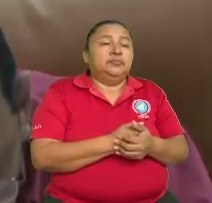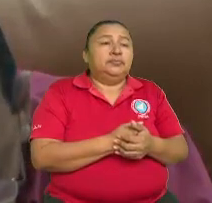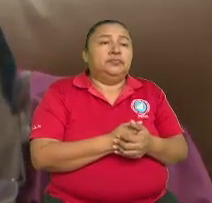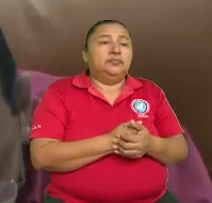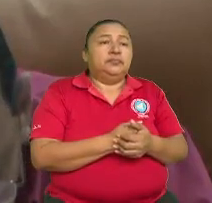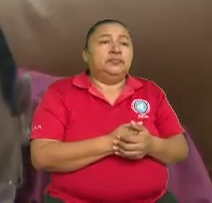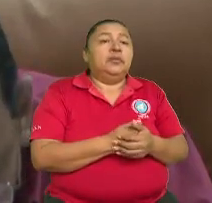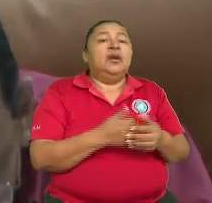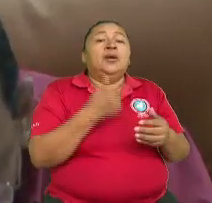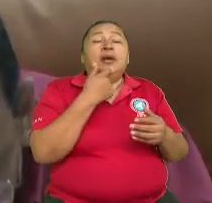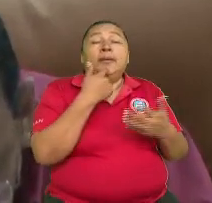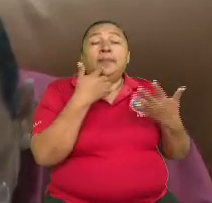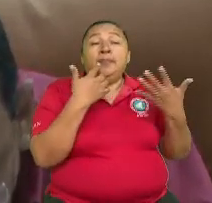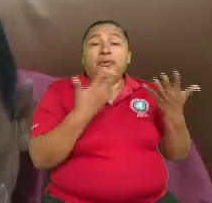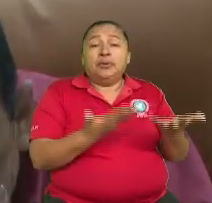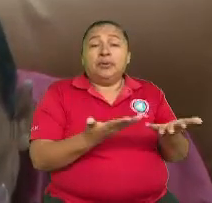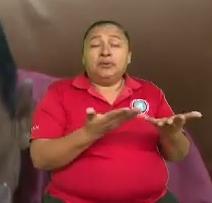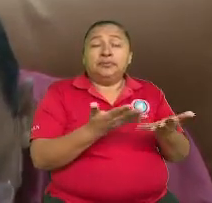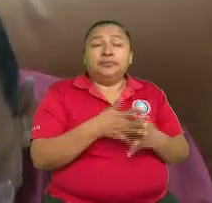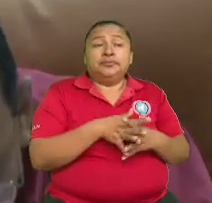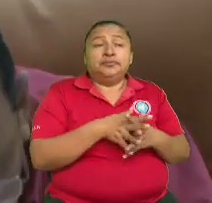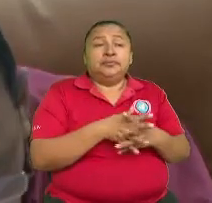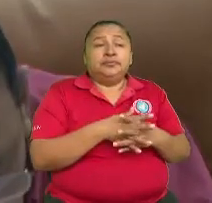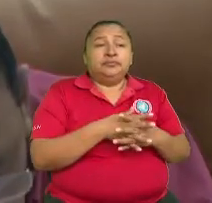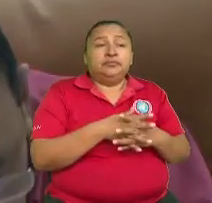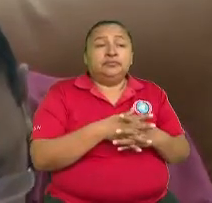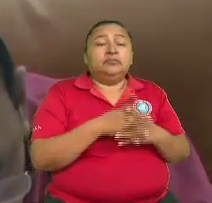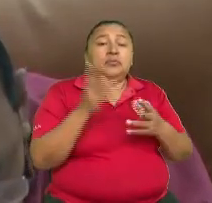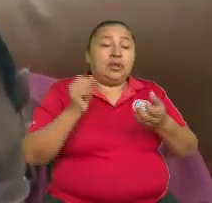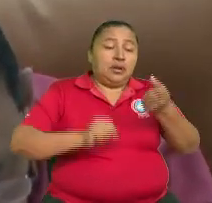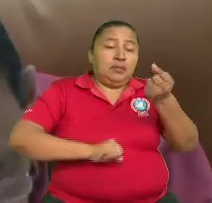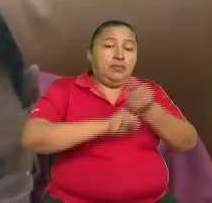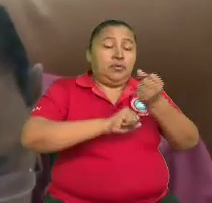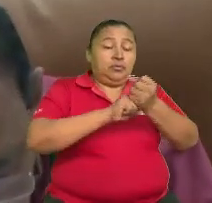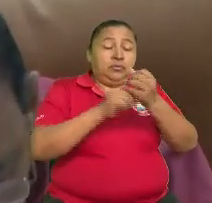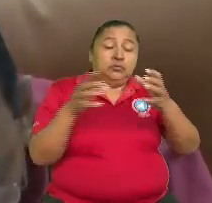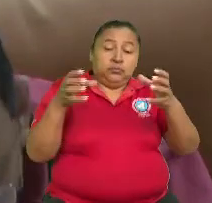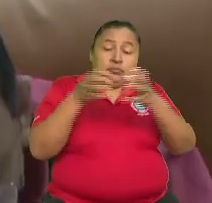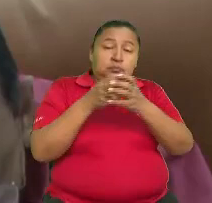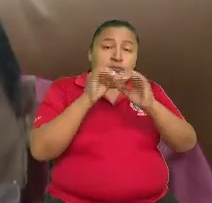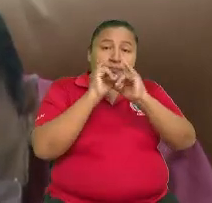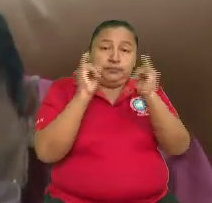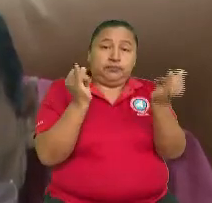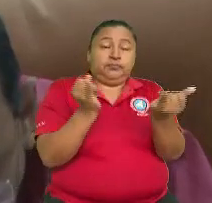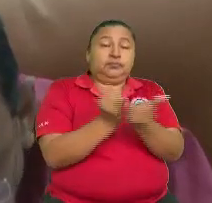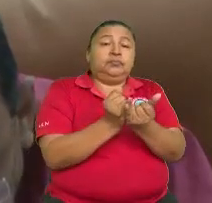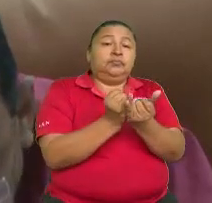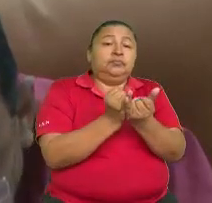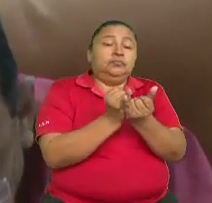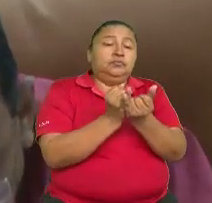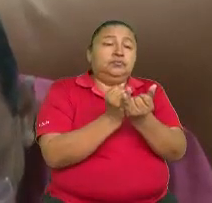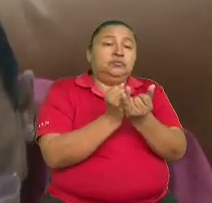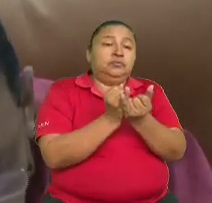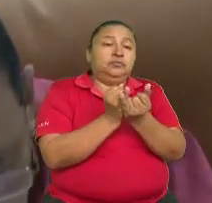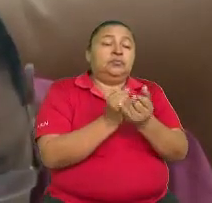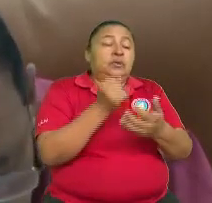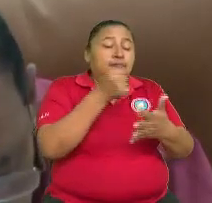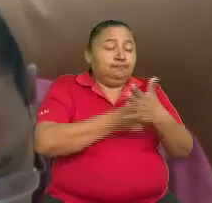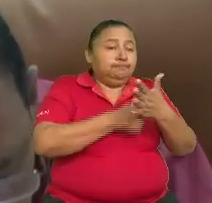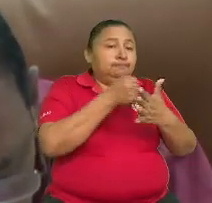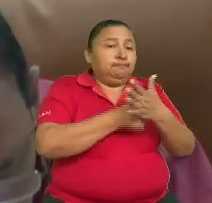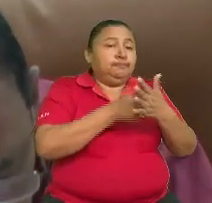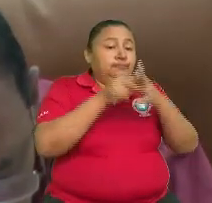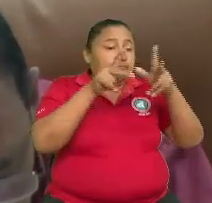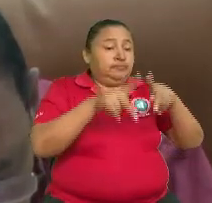es consecuencia del respaldo de la comunidad internacional, del esfuerzo de